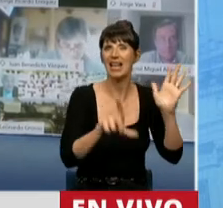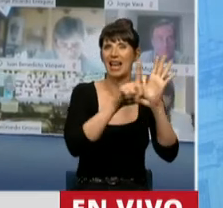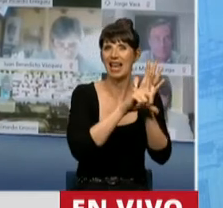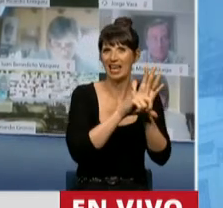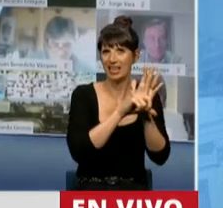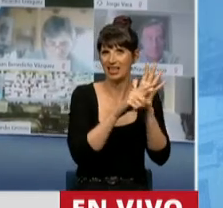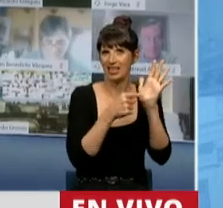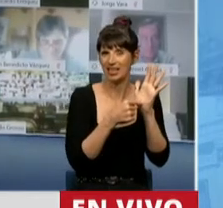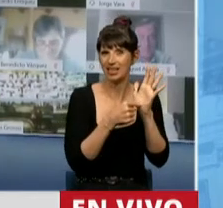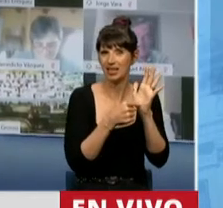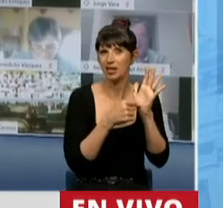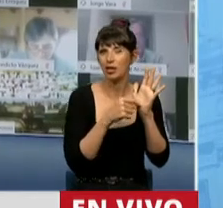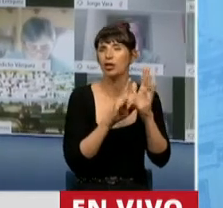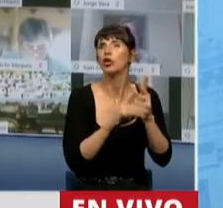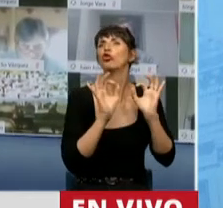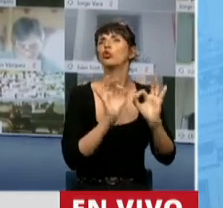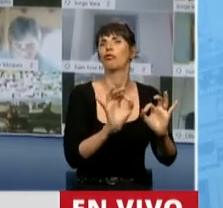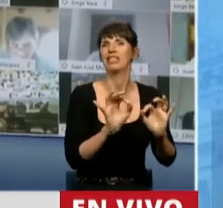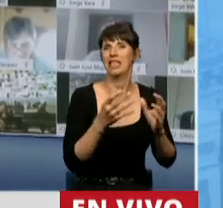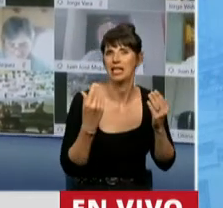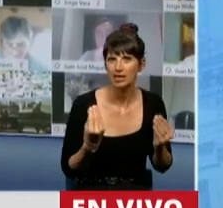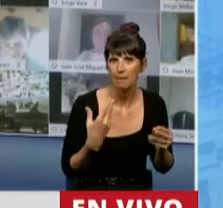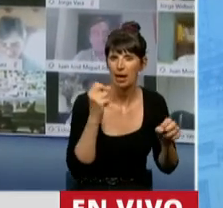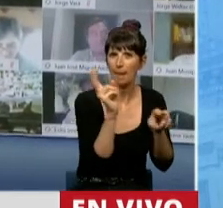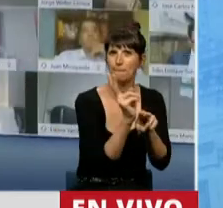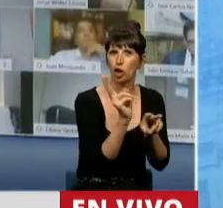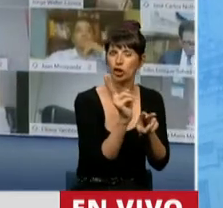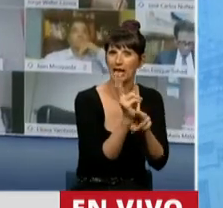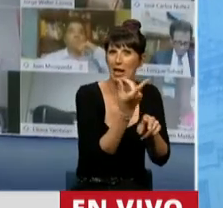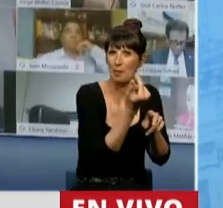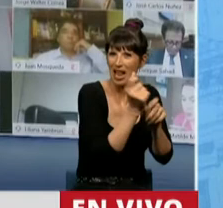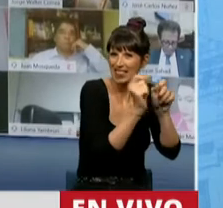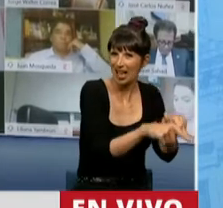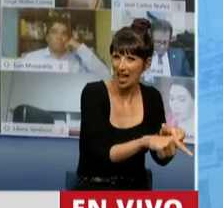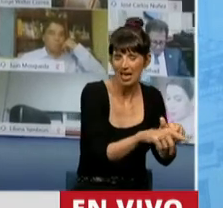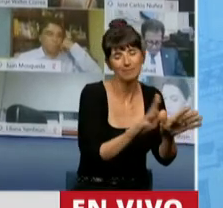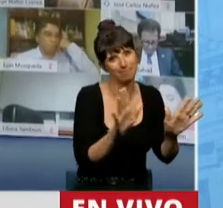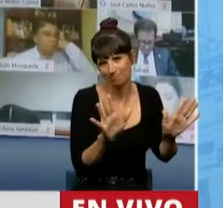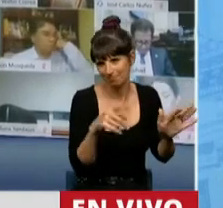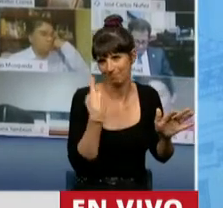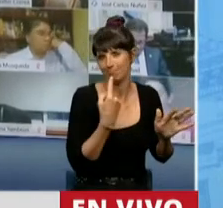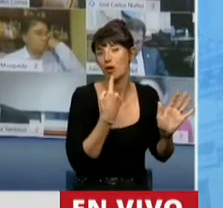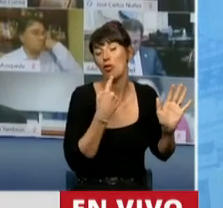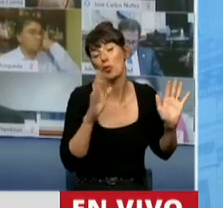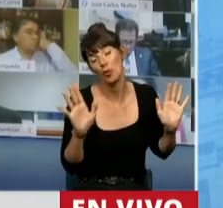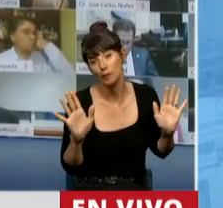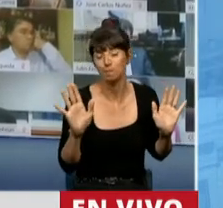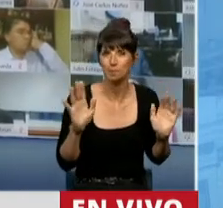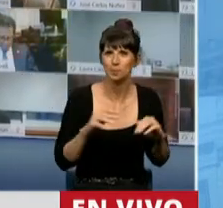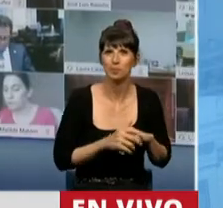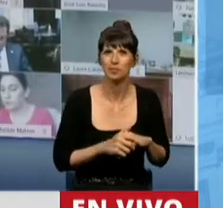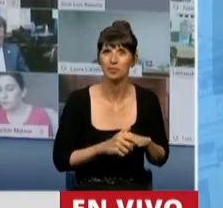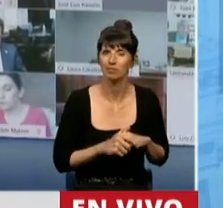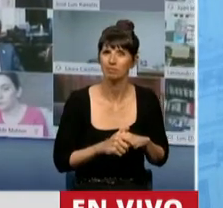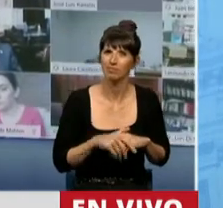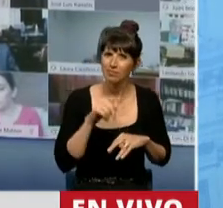sola defiende el patrimonio del Fondo de Garantía. Vale ahí una